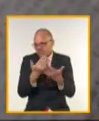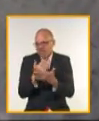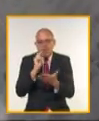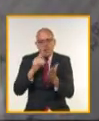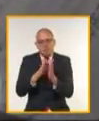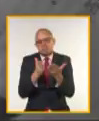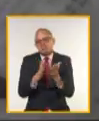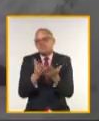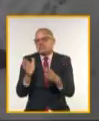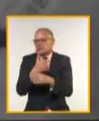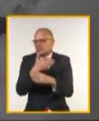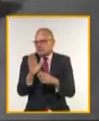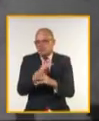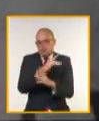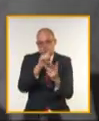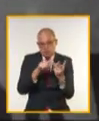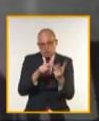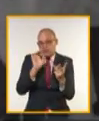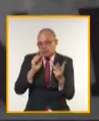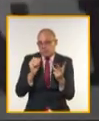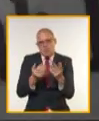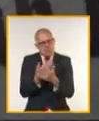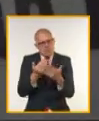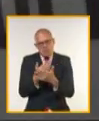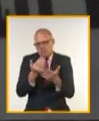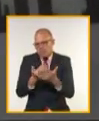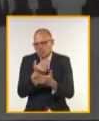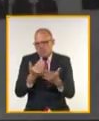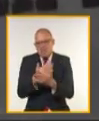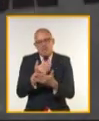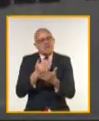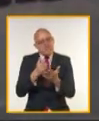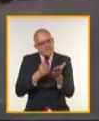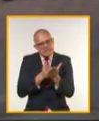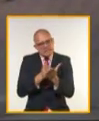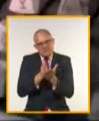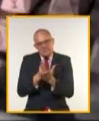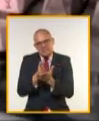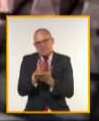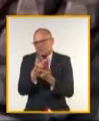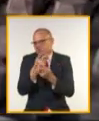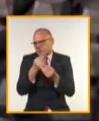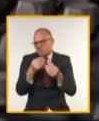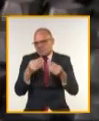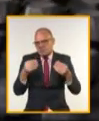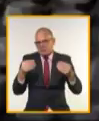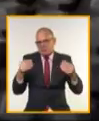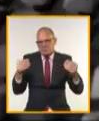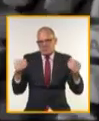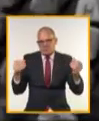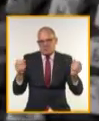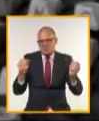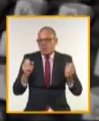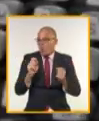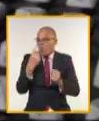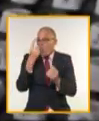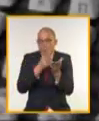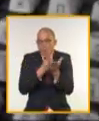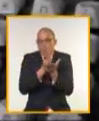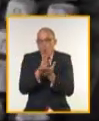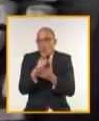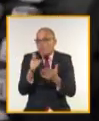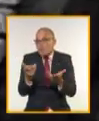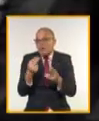revista que salían de manera periódica, se extinguen y queda Con Guapó como el único órgano de la